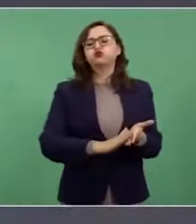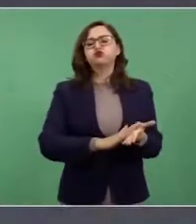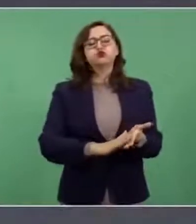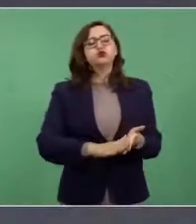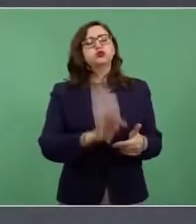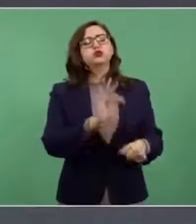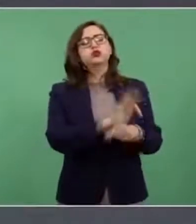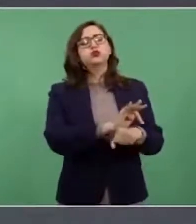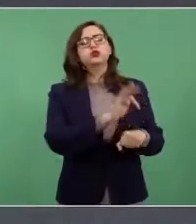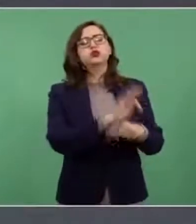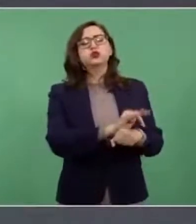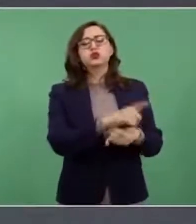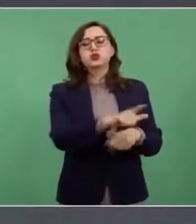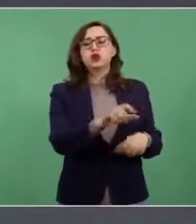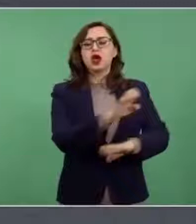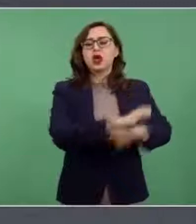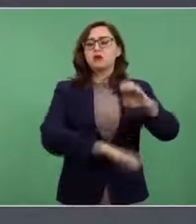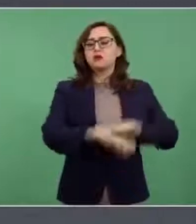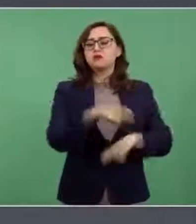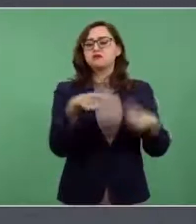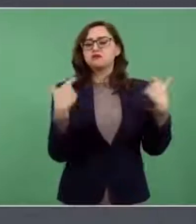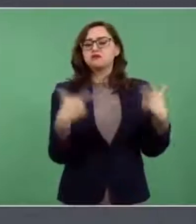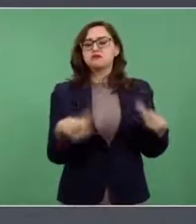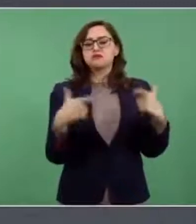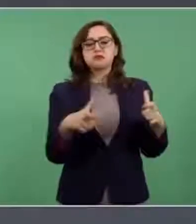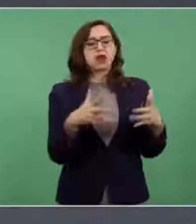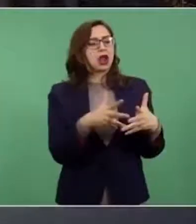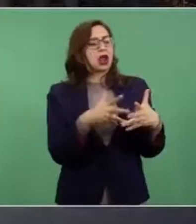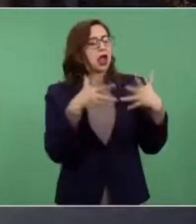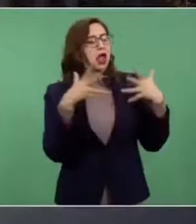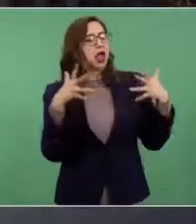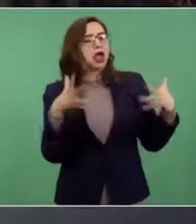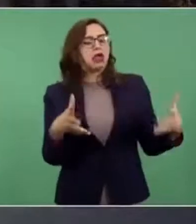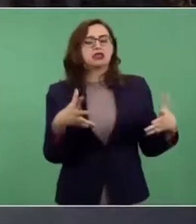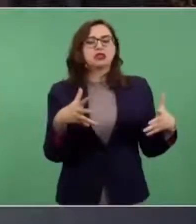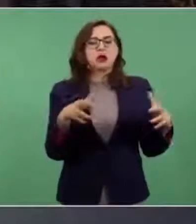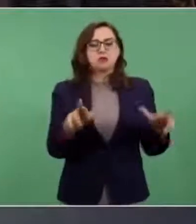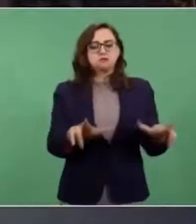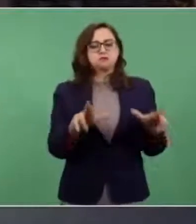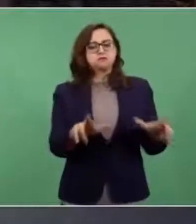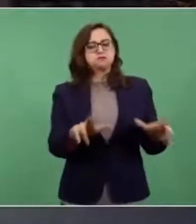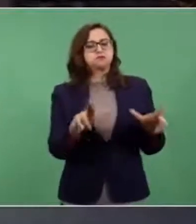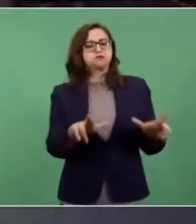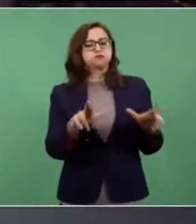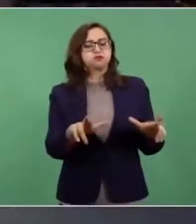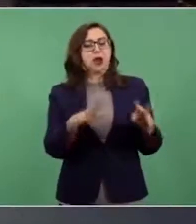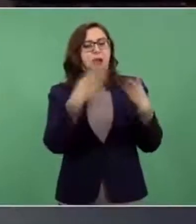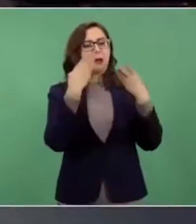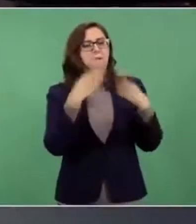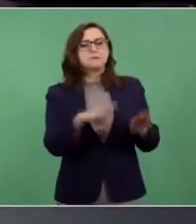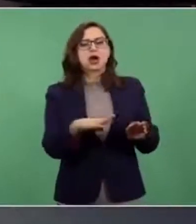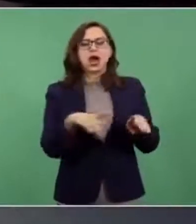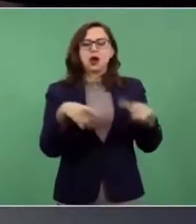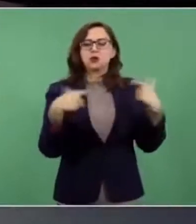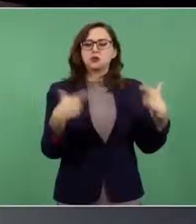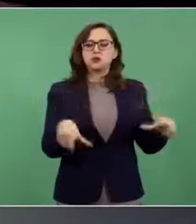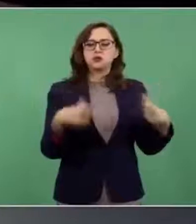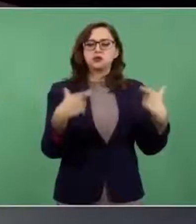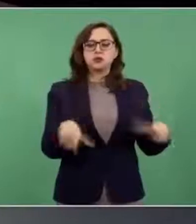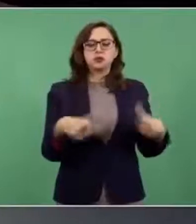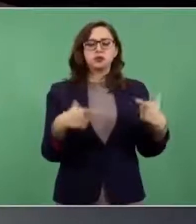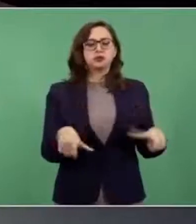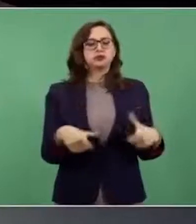grandes contribuyentes, grandes empresas, los grandes bancos,